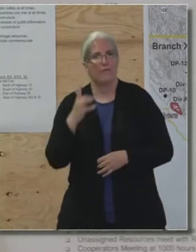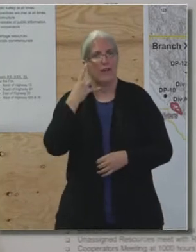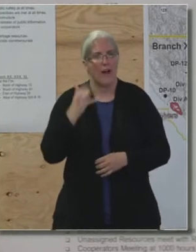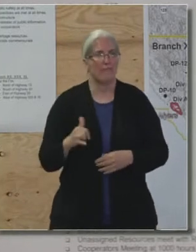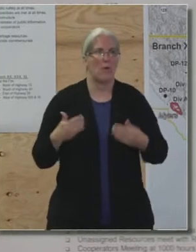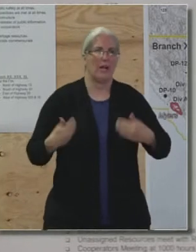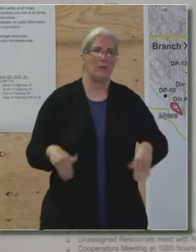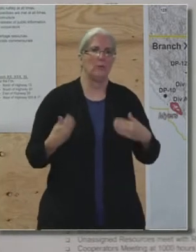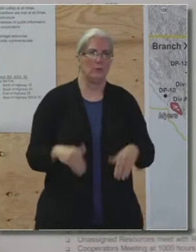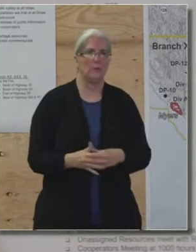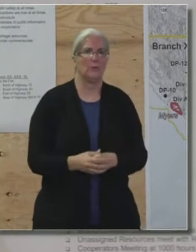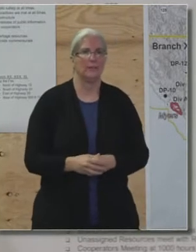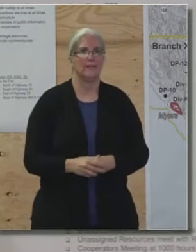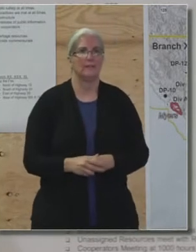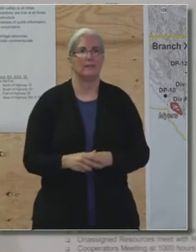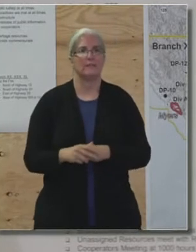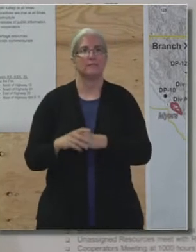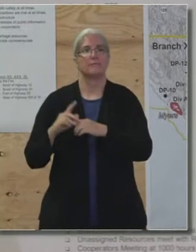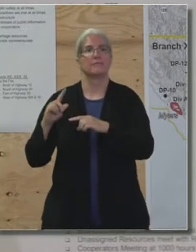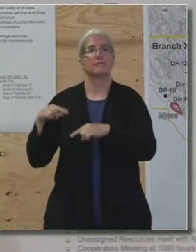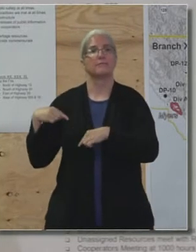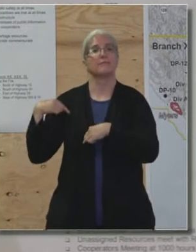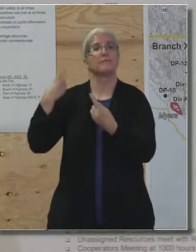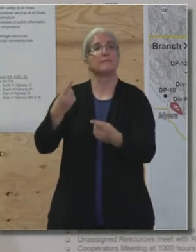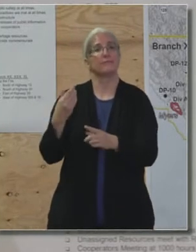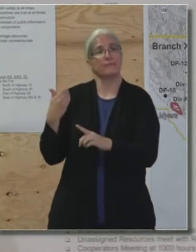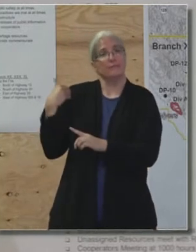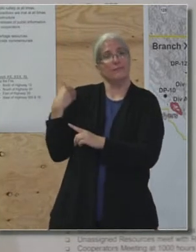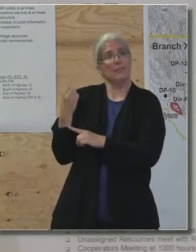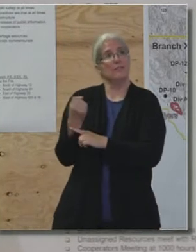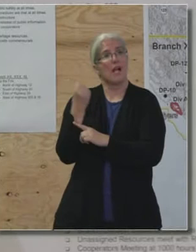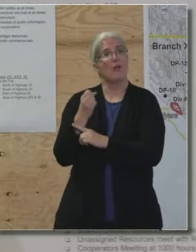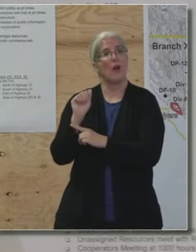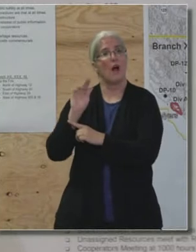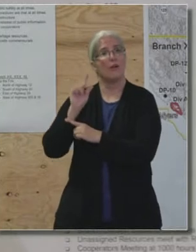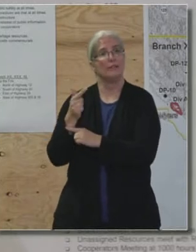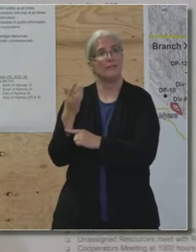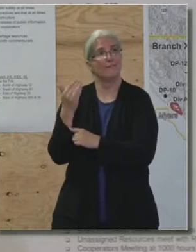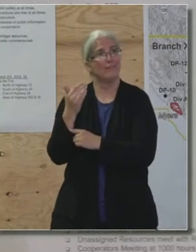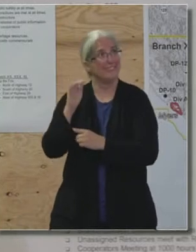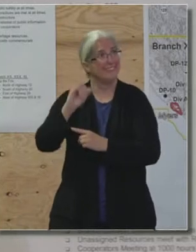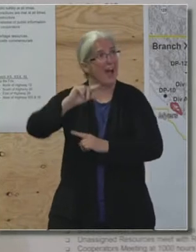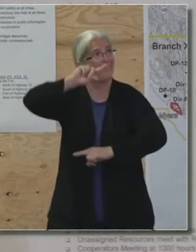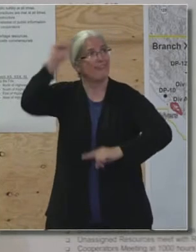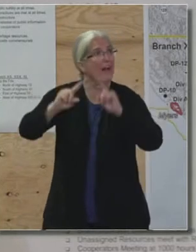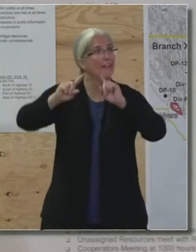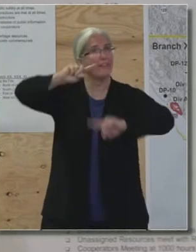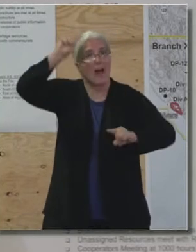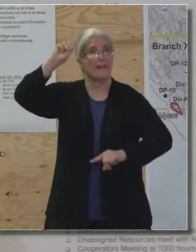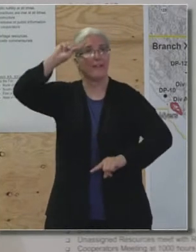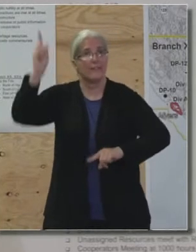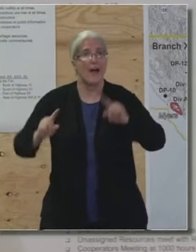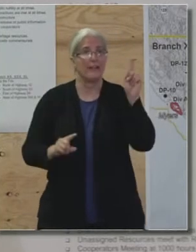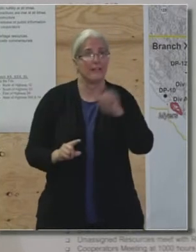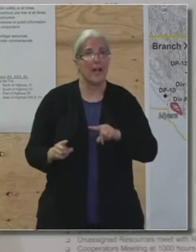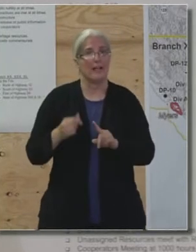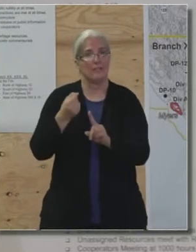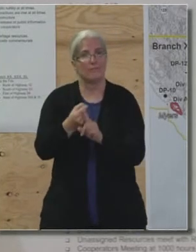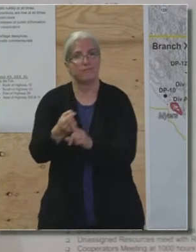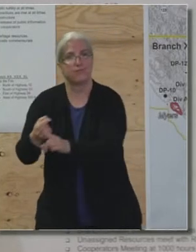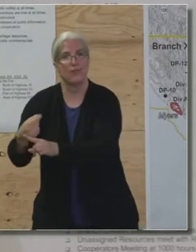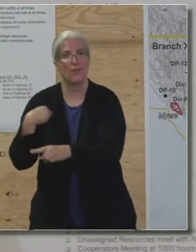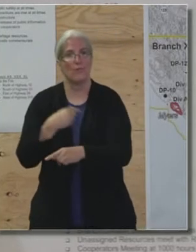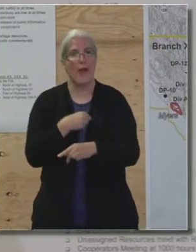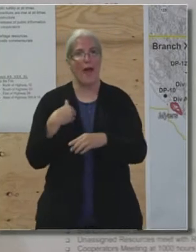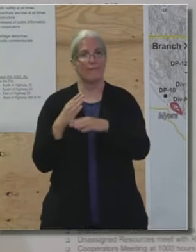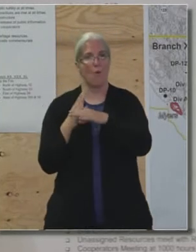desde la tormenta de relámpagos que comenzó el sábado día 15 ha habido casi 12.000 relámpagos